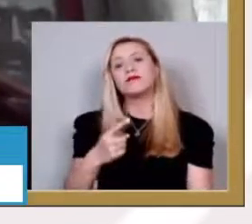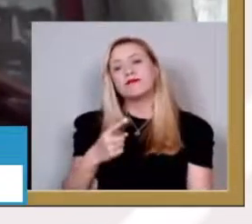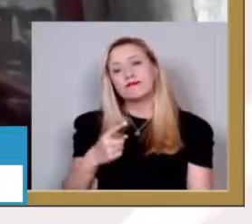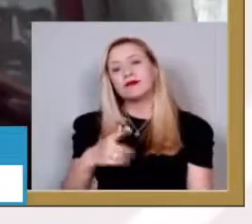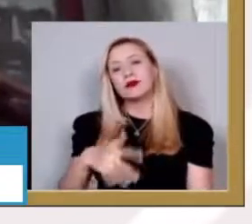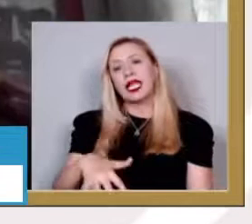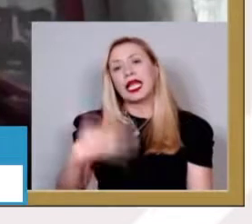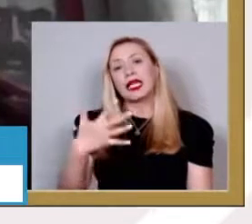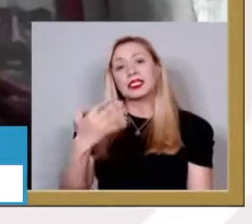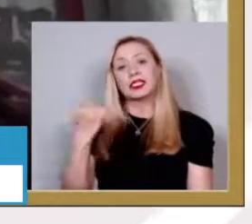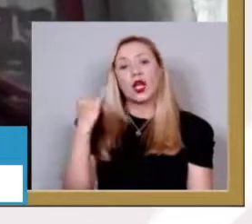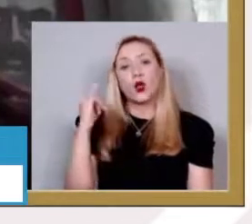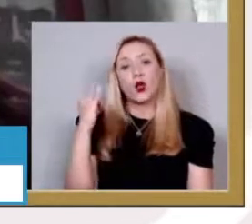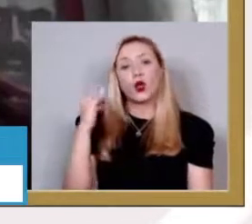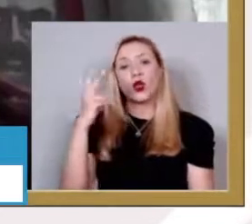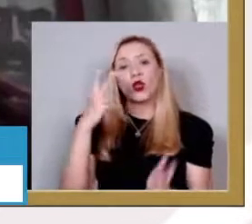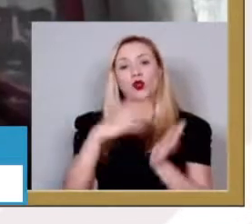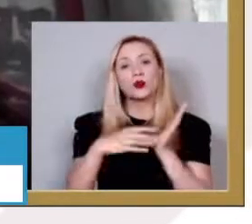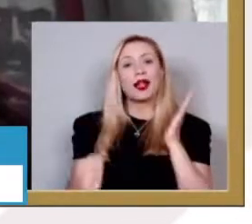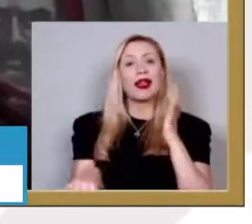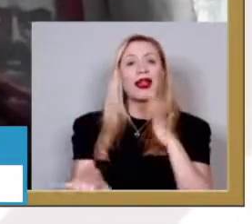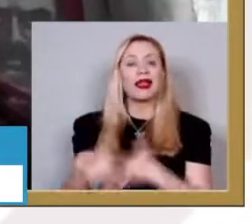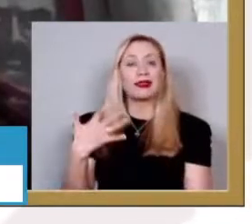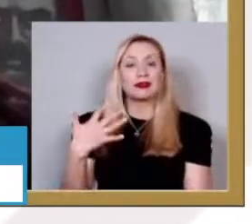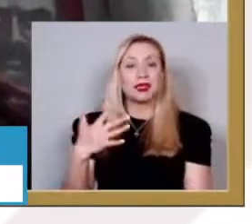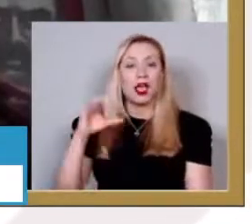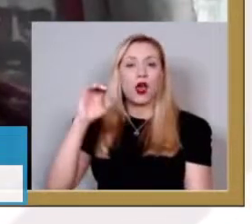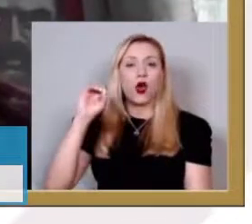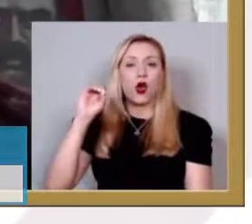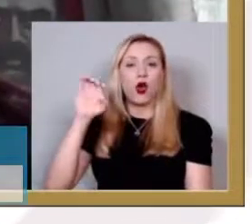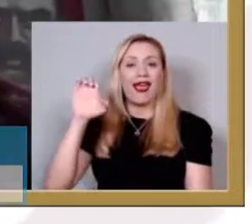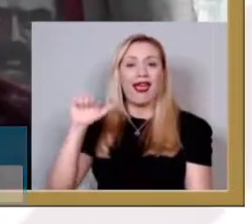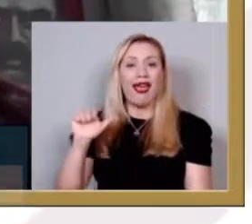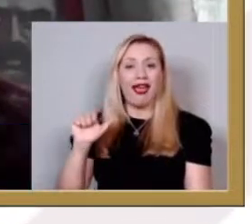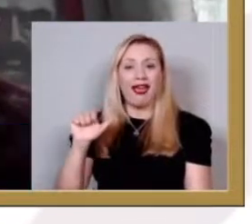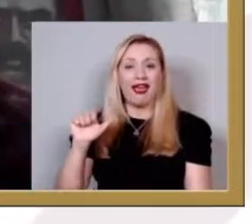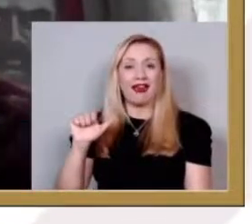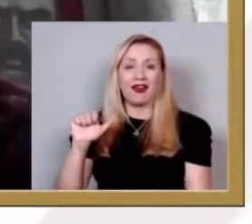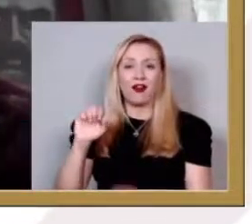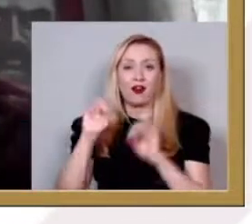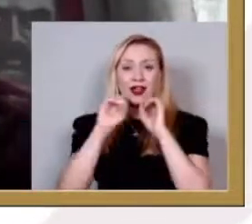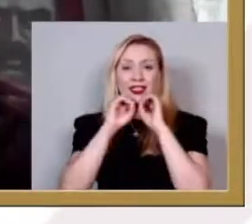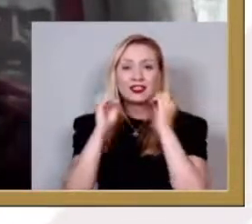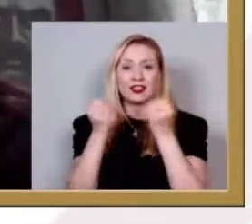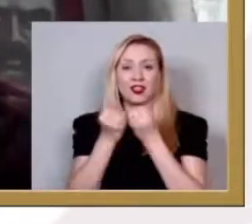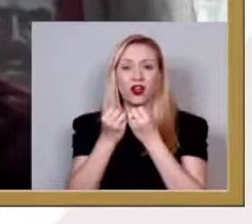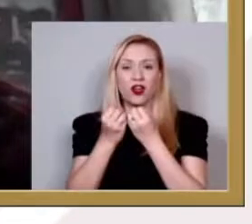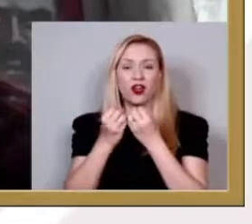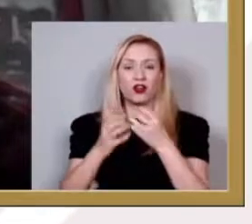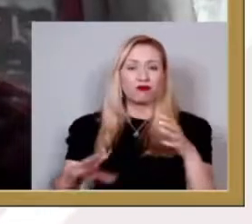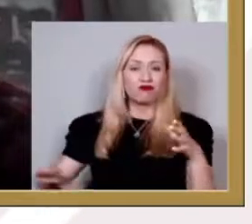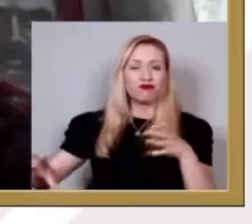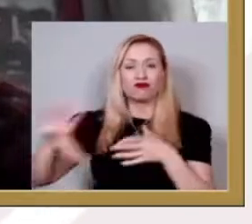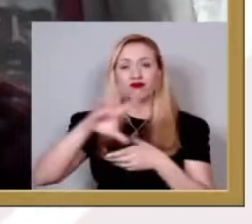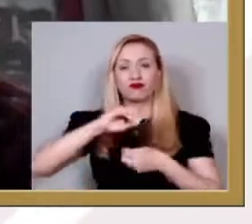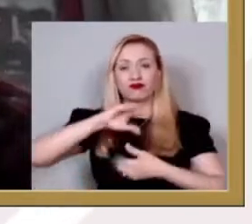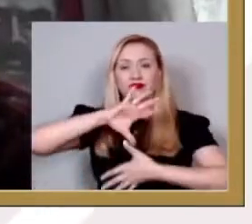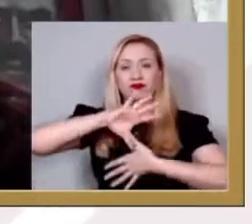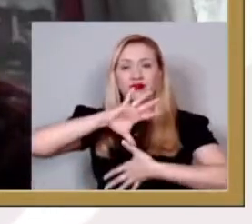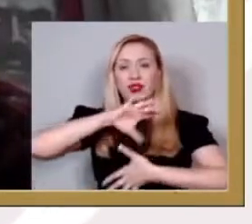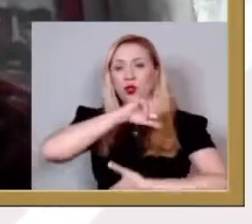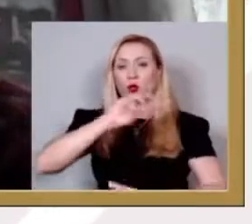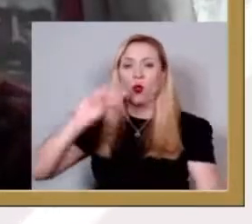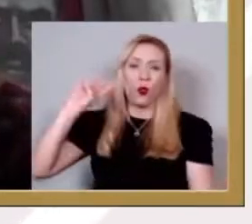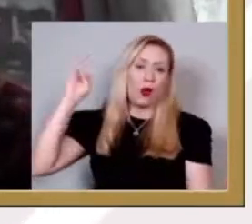15 de junio de 2015 en la OEA en Washington. Nosotros ya tenemos considerado, de hecho en la